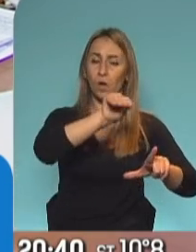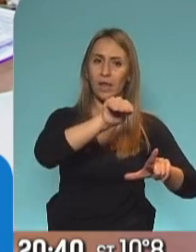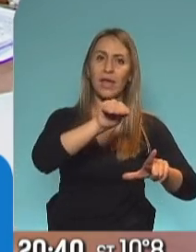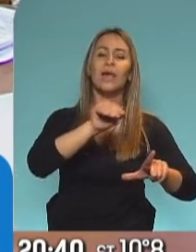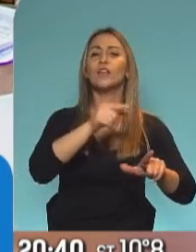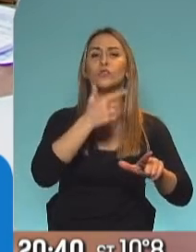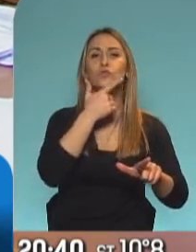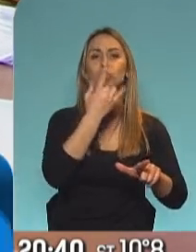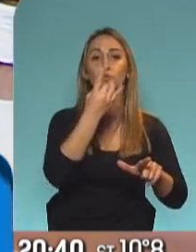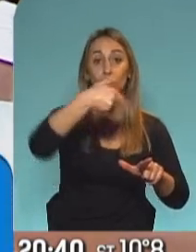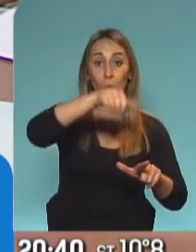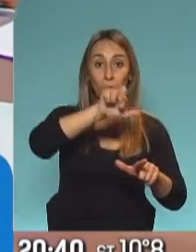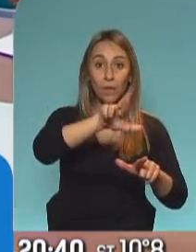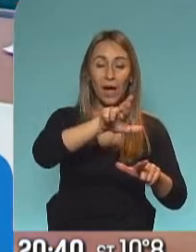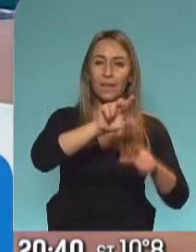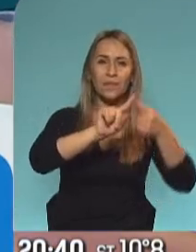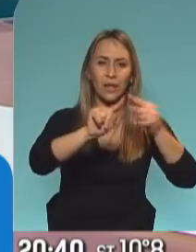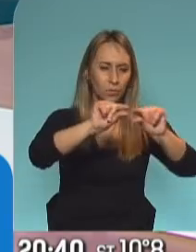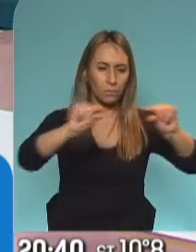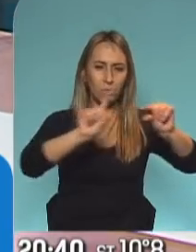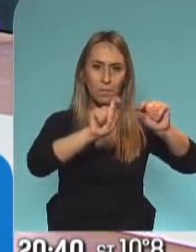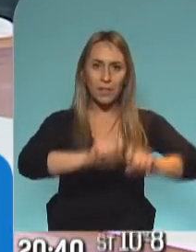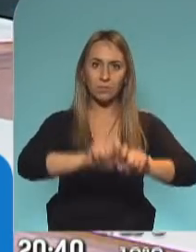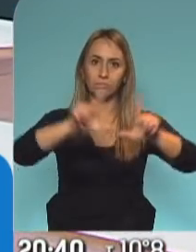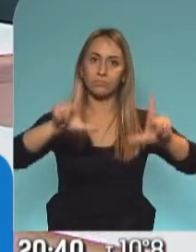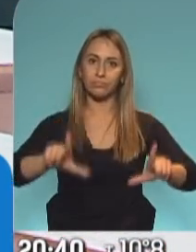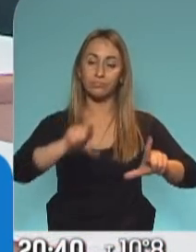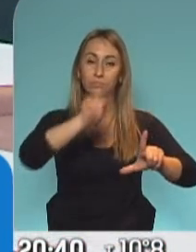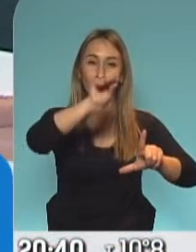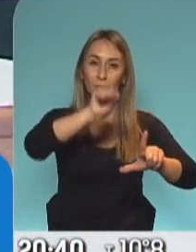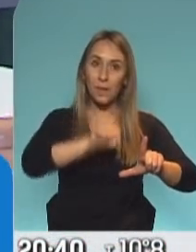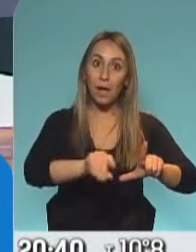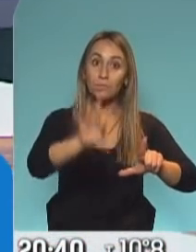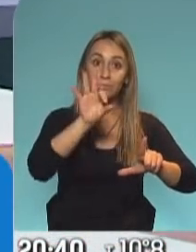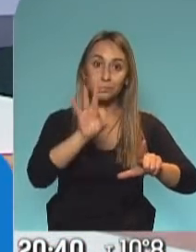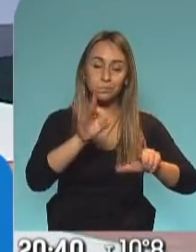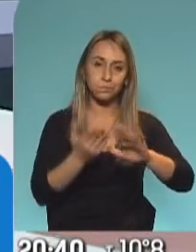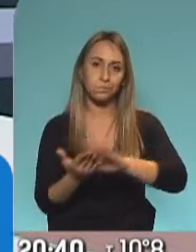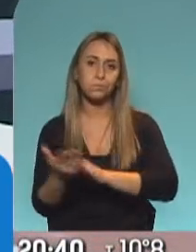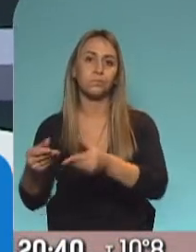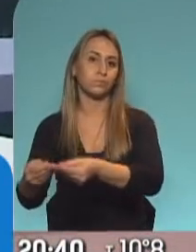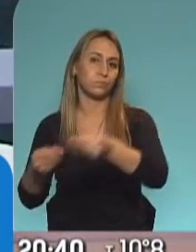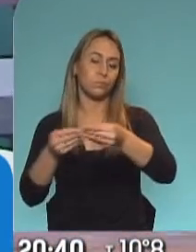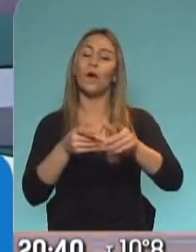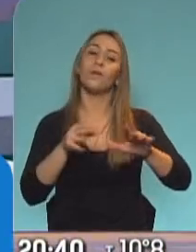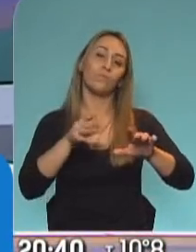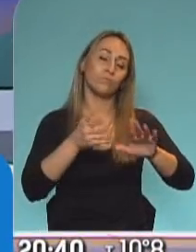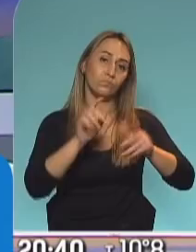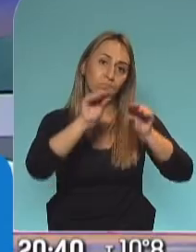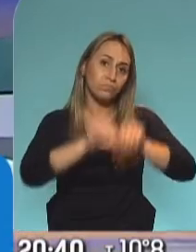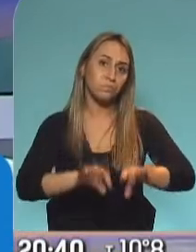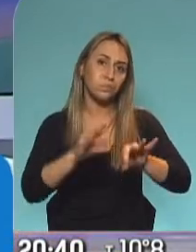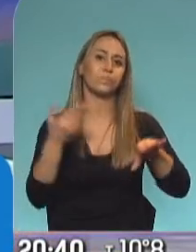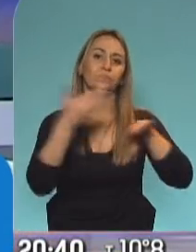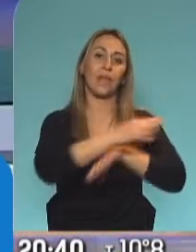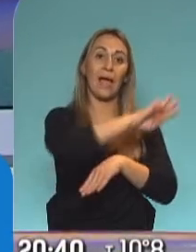llegar. Y después, cuando tiene eso ya completo, puede acercarse a una oficina con un turno, una oficina de ANSES, o simplemente